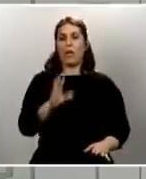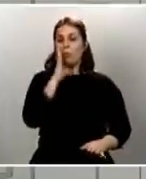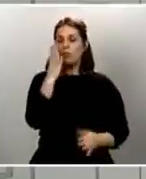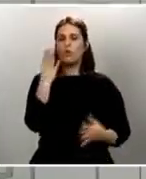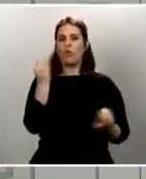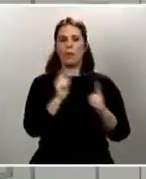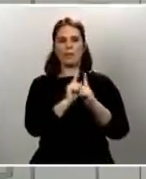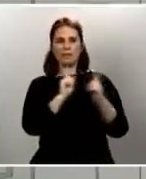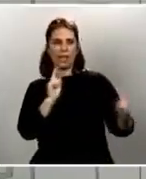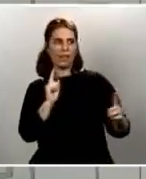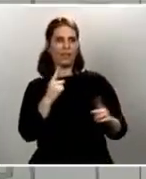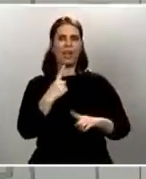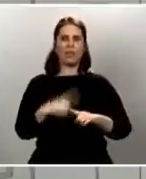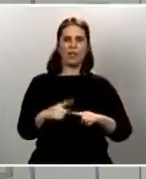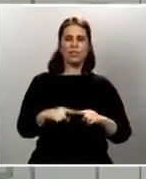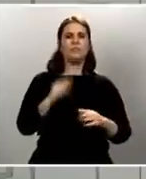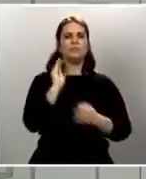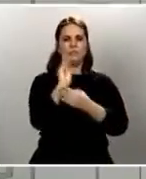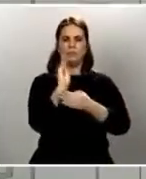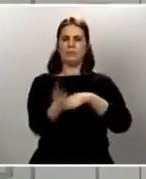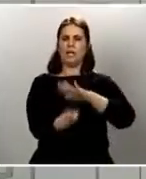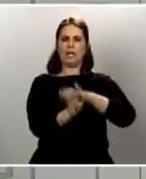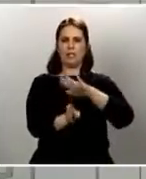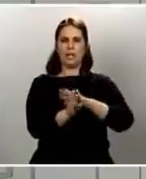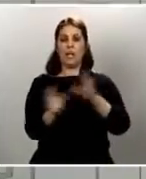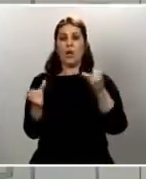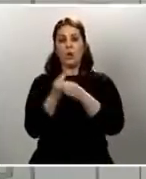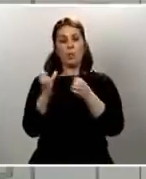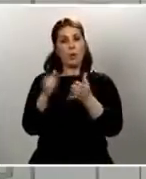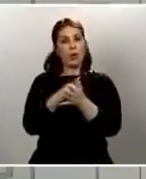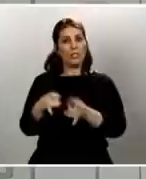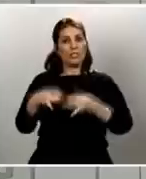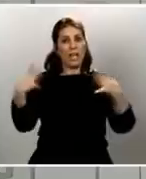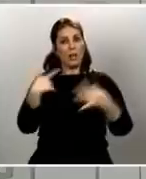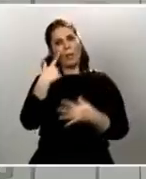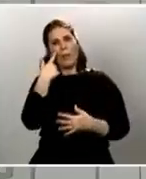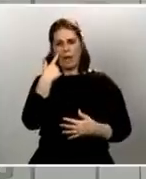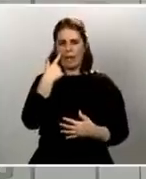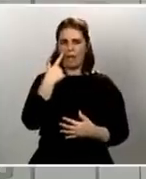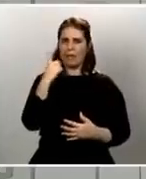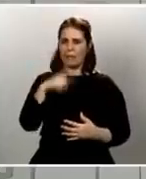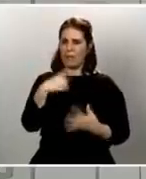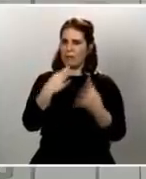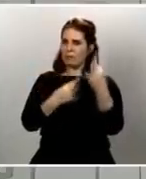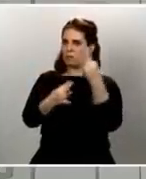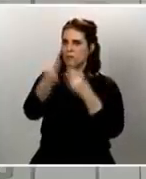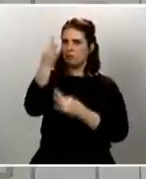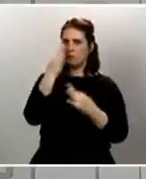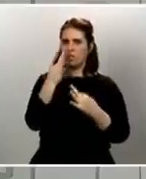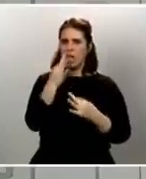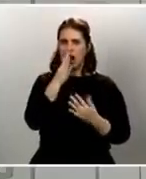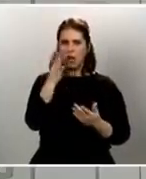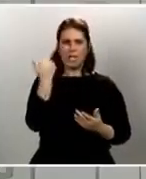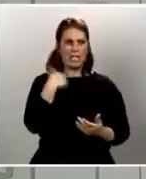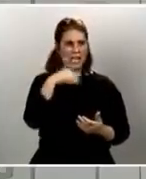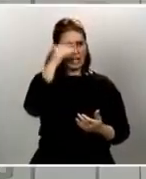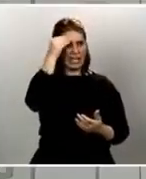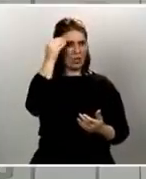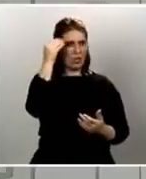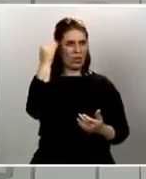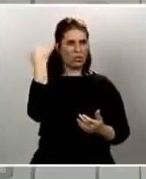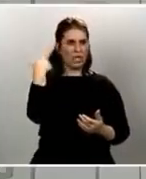vulnerables teñen que ser moi cuidadosa. Agora mesmo sabemos que llevamos já... ¿Cuánto é? Me parece que son já cuatro semanas